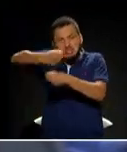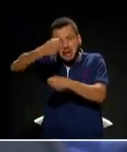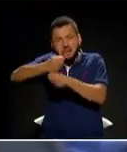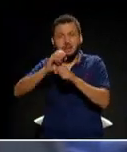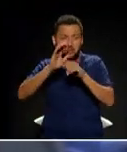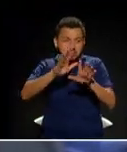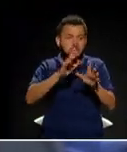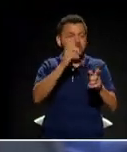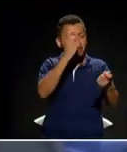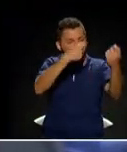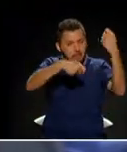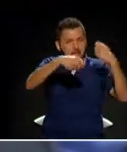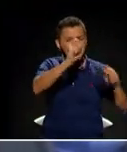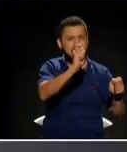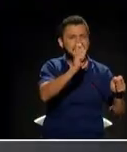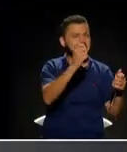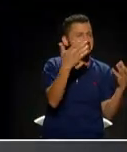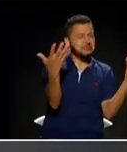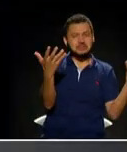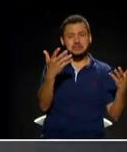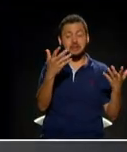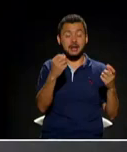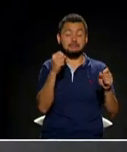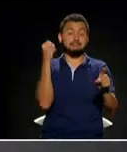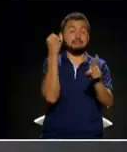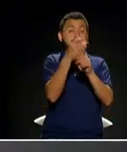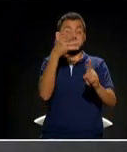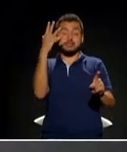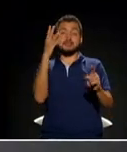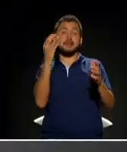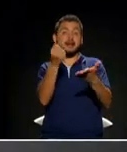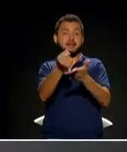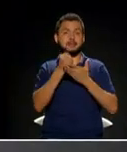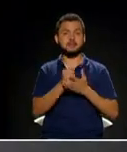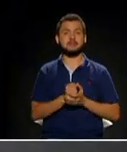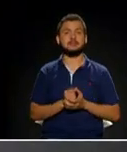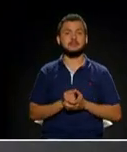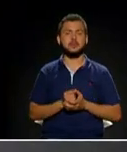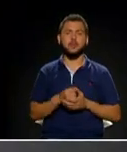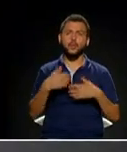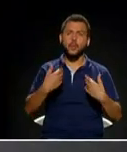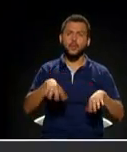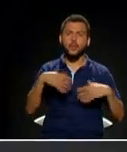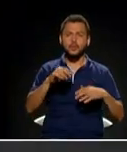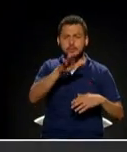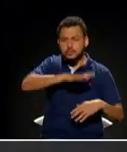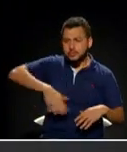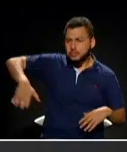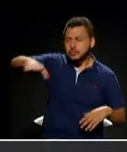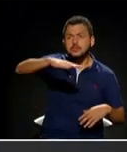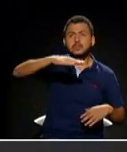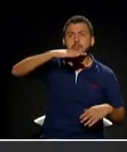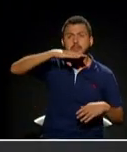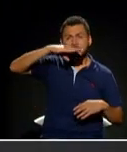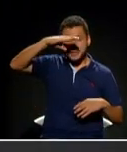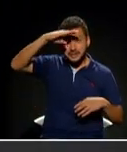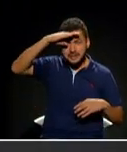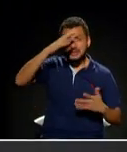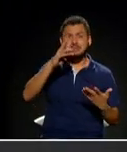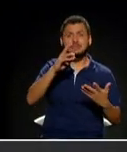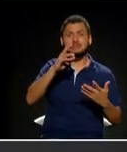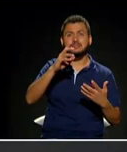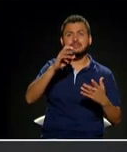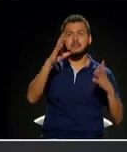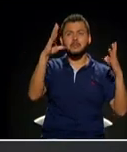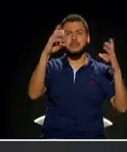impacto positivo toda la ciudad candidata pero tener una ciudad habilitada 24/7 eso sin duda implica unos gastos ciudad es